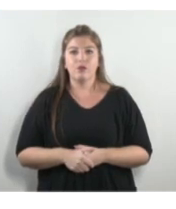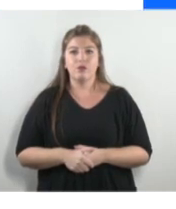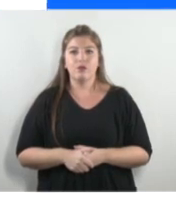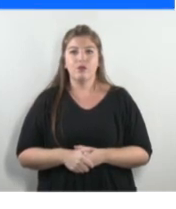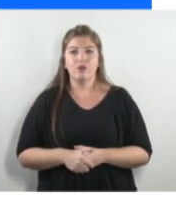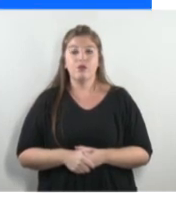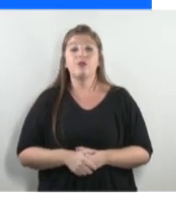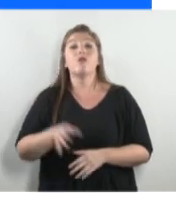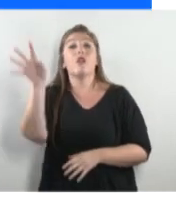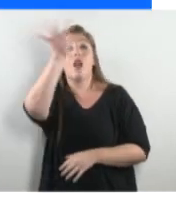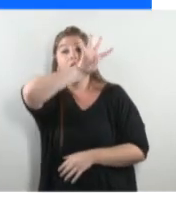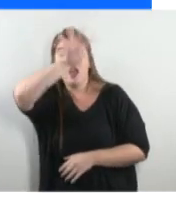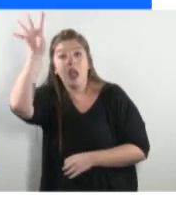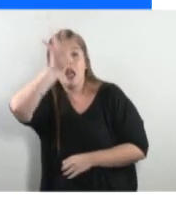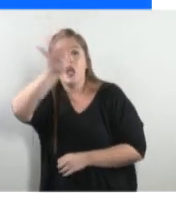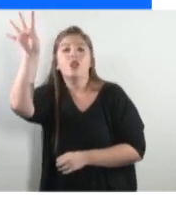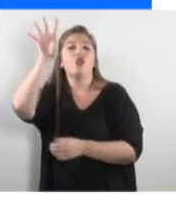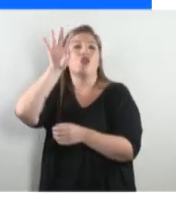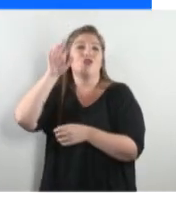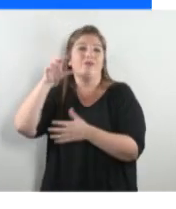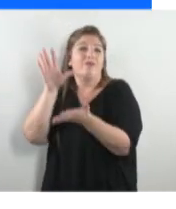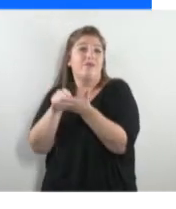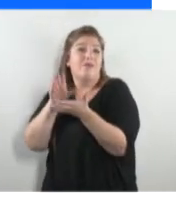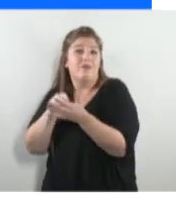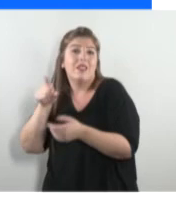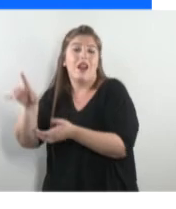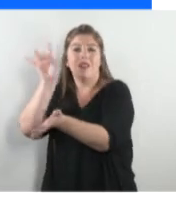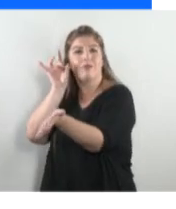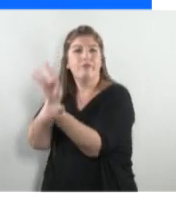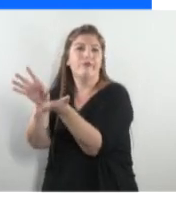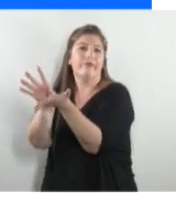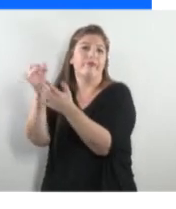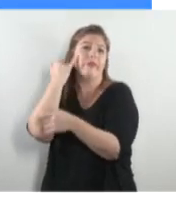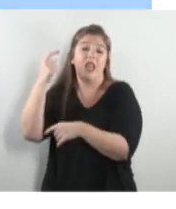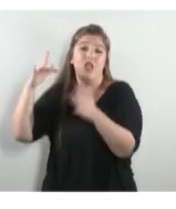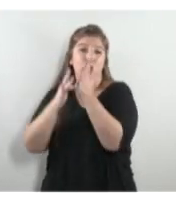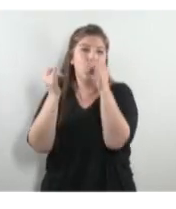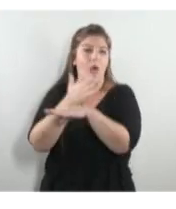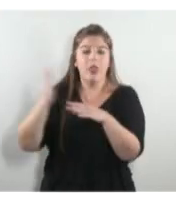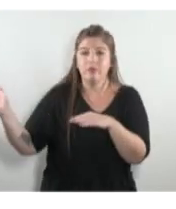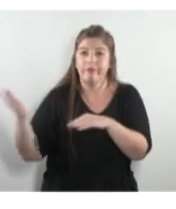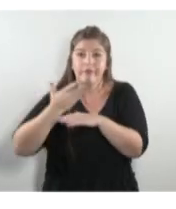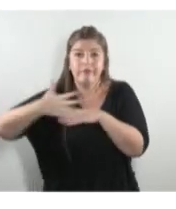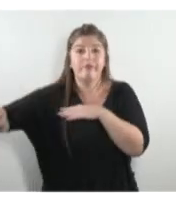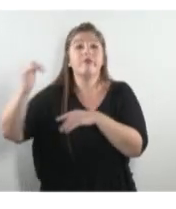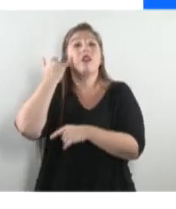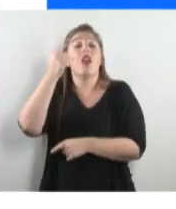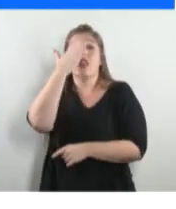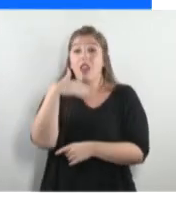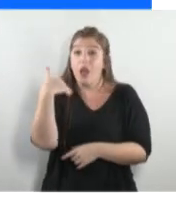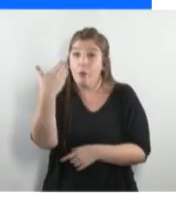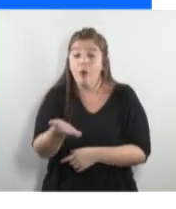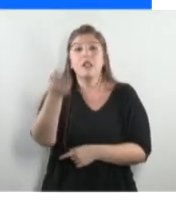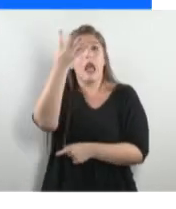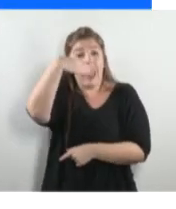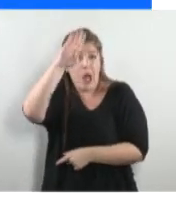Los indios fueron expulsados de sus tierras y alejados de las ciudades. Y más tarde, fueron los gauchos quienes